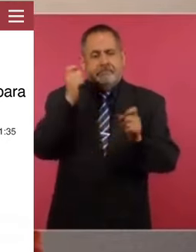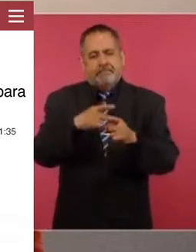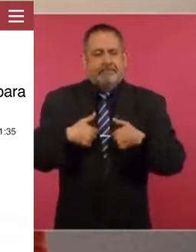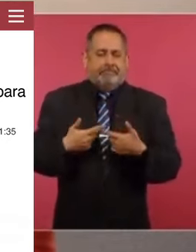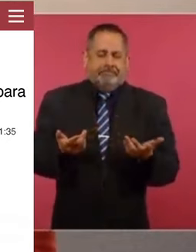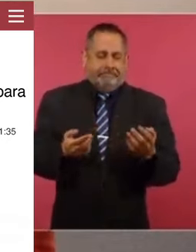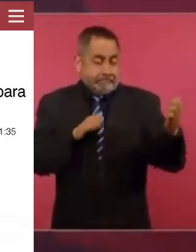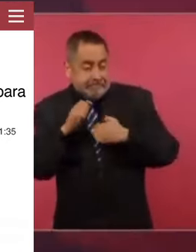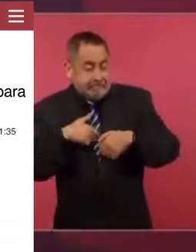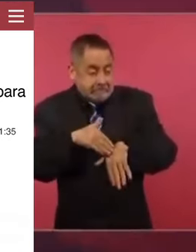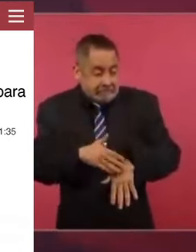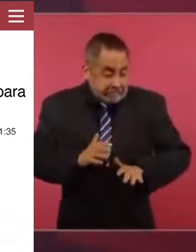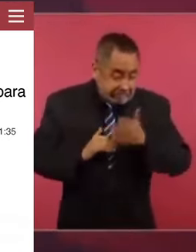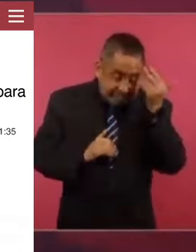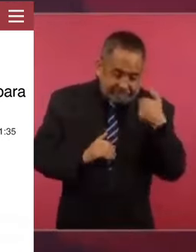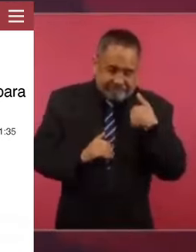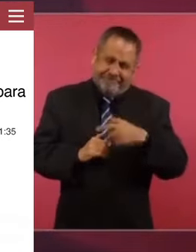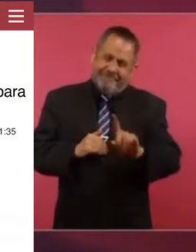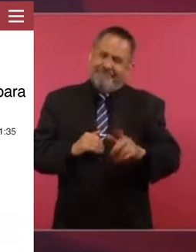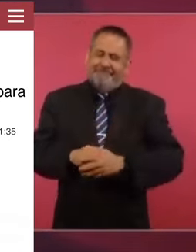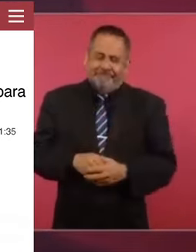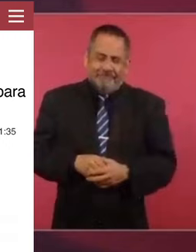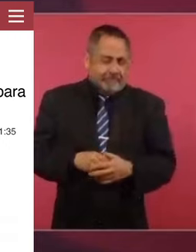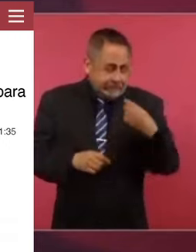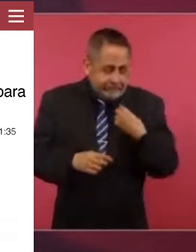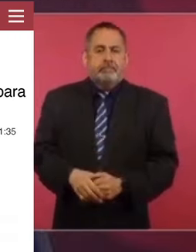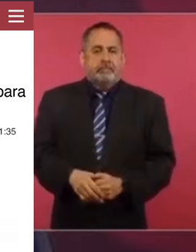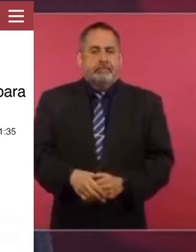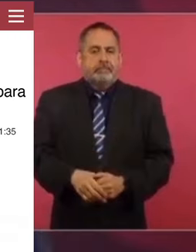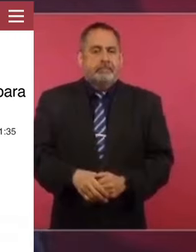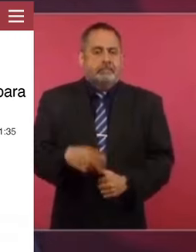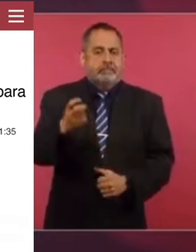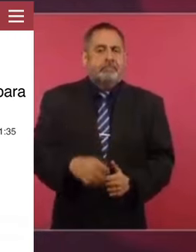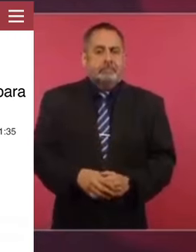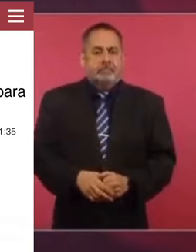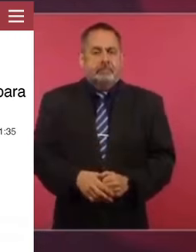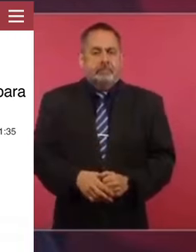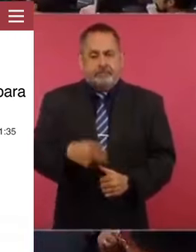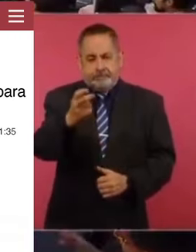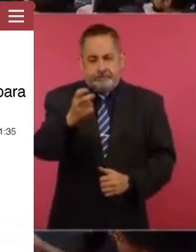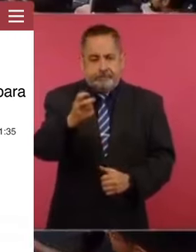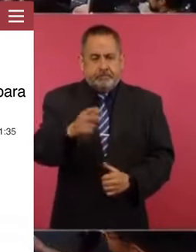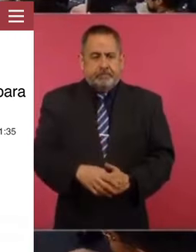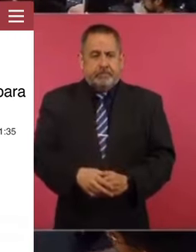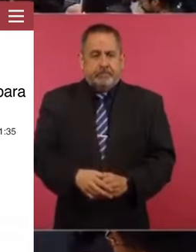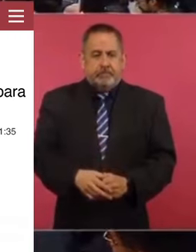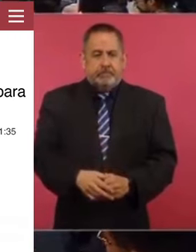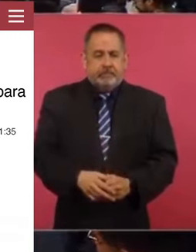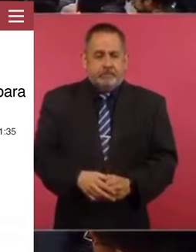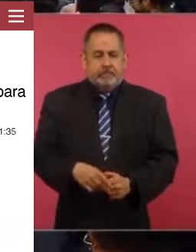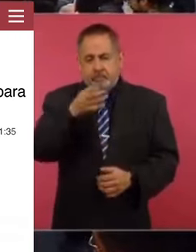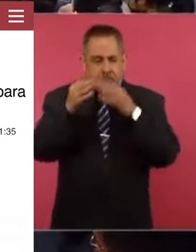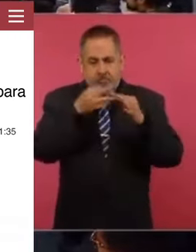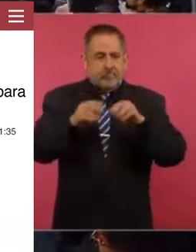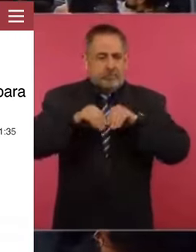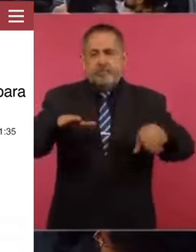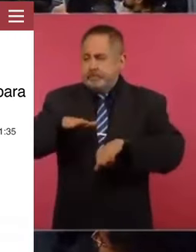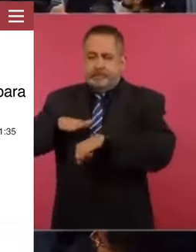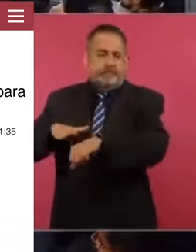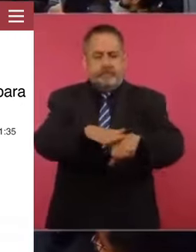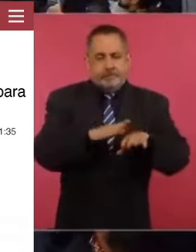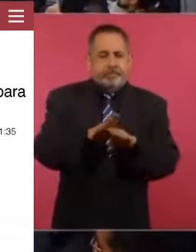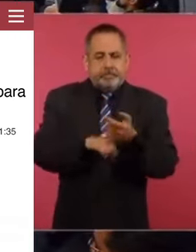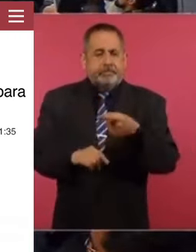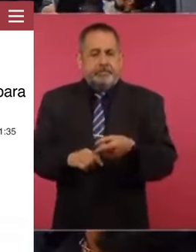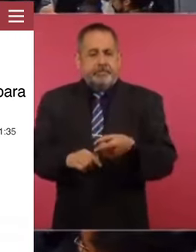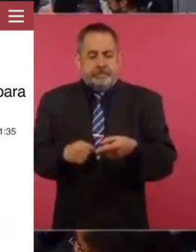difícil que me quieran dorar la píldora. Entonces, por eso es comentar aquí de